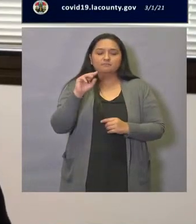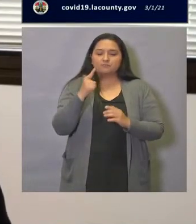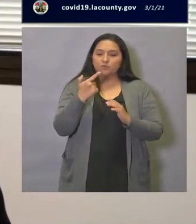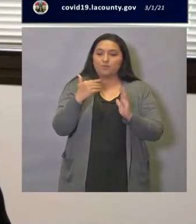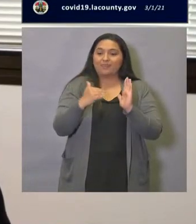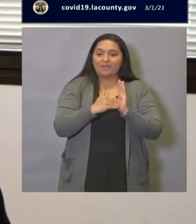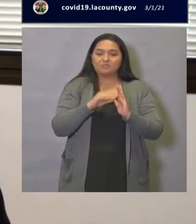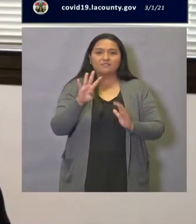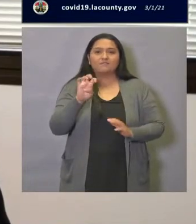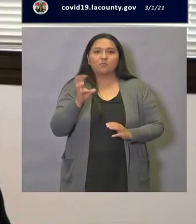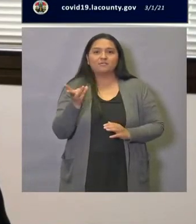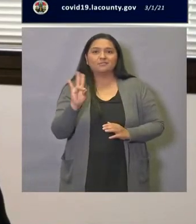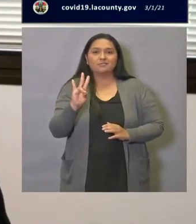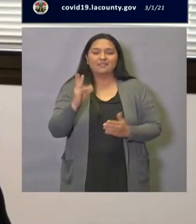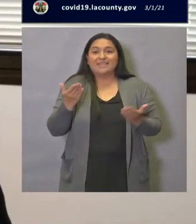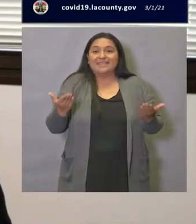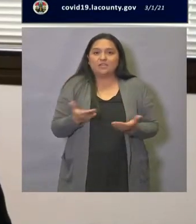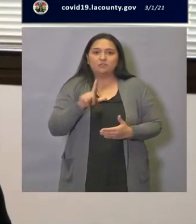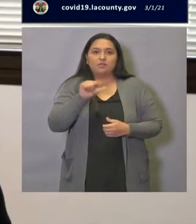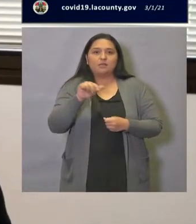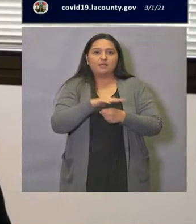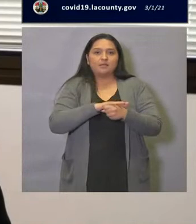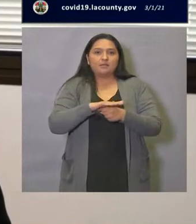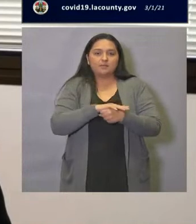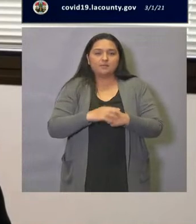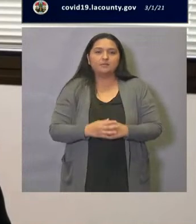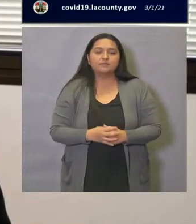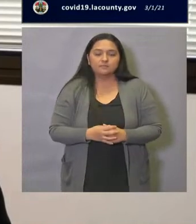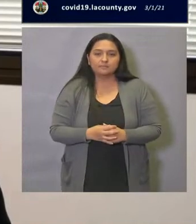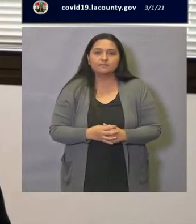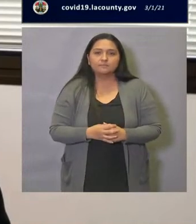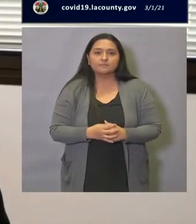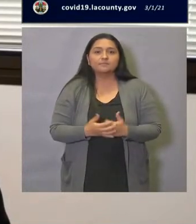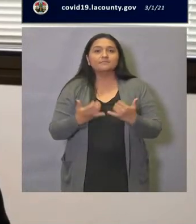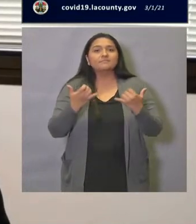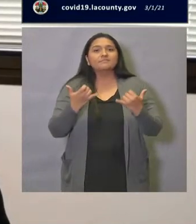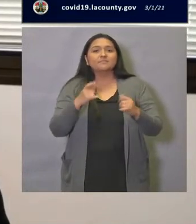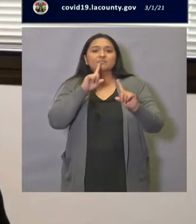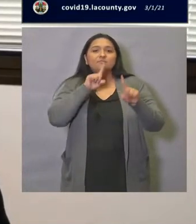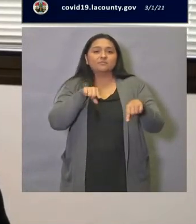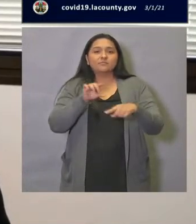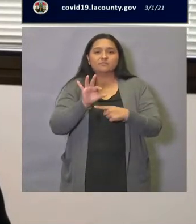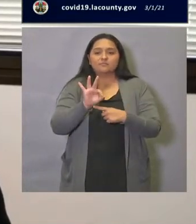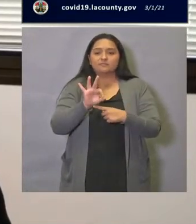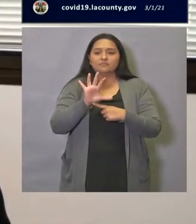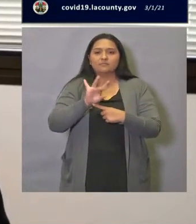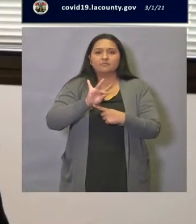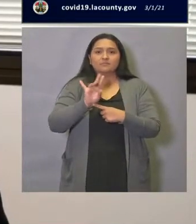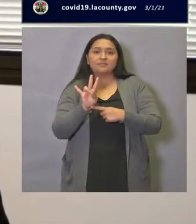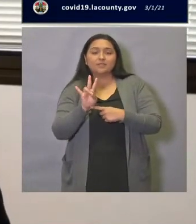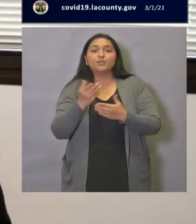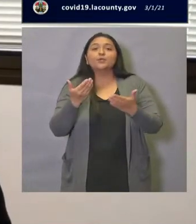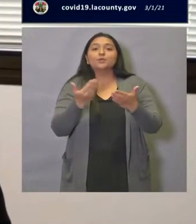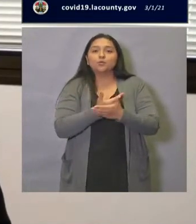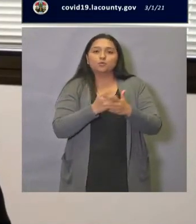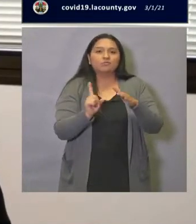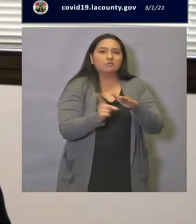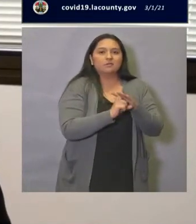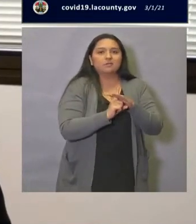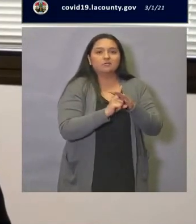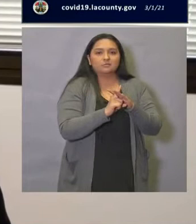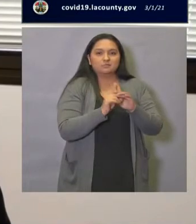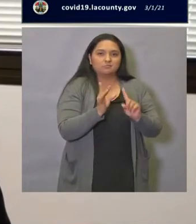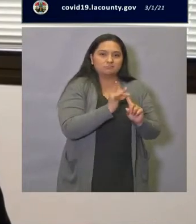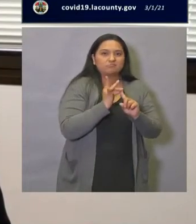21,467 en el condado de Los Ángeles. Hoy estamos reportando 987 casos nuevos. Esto eleva